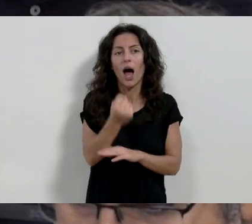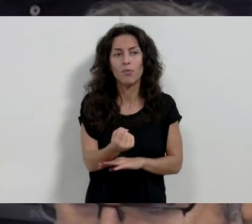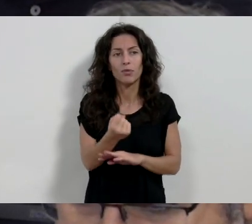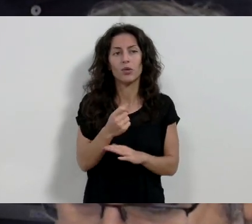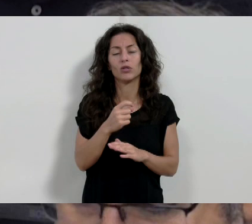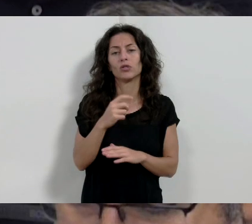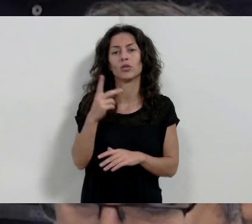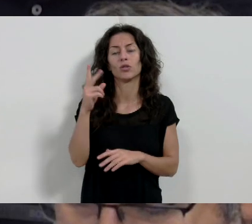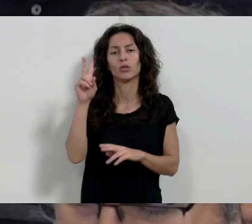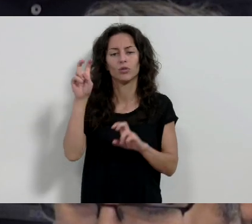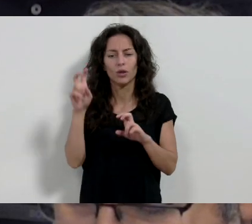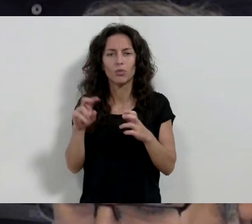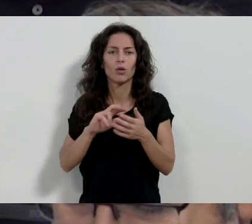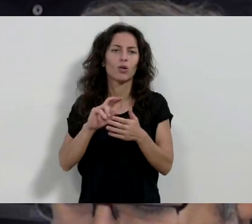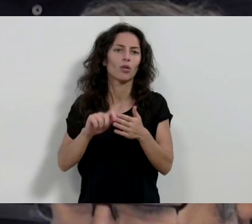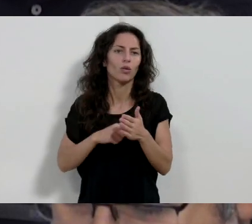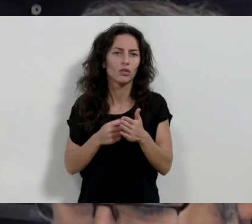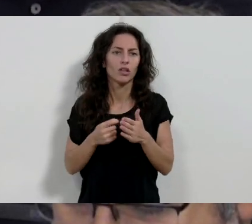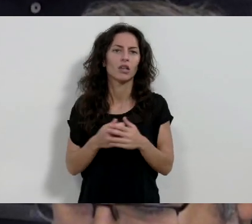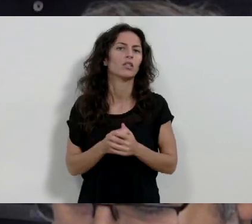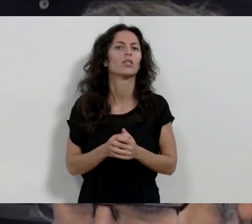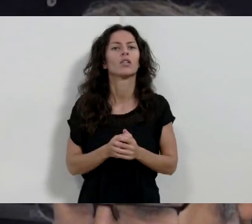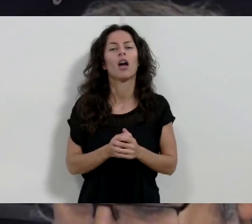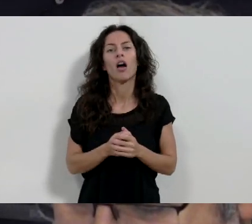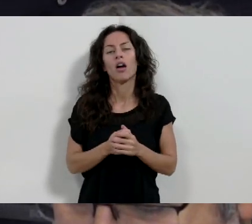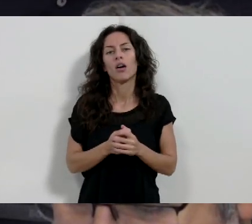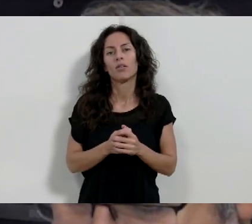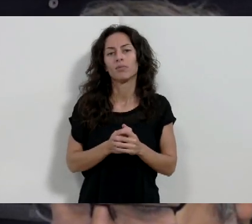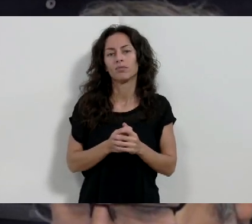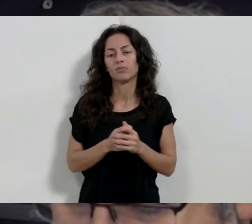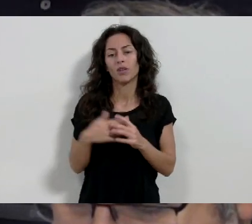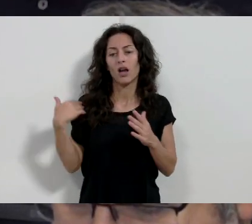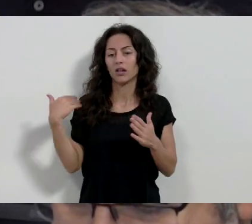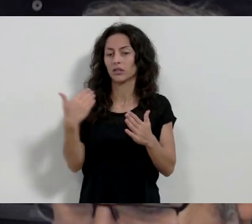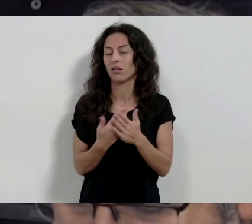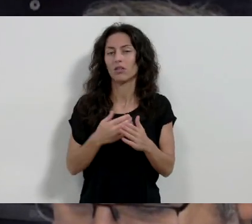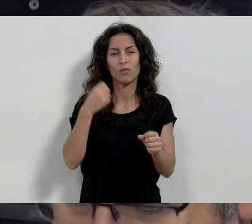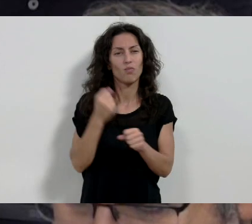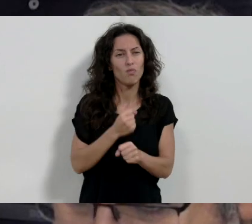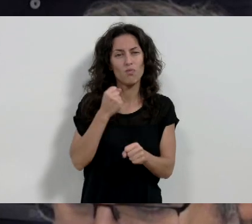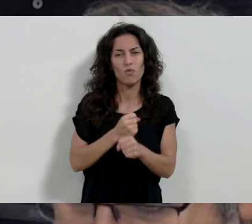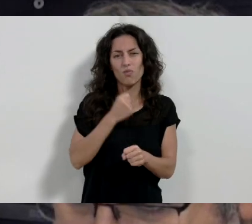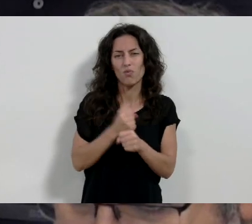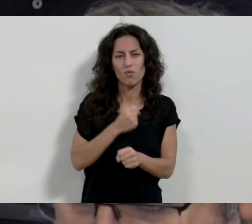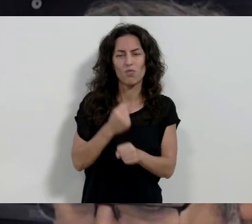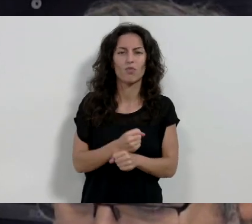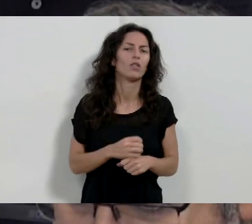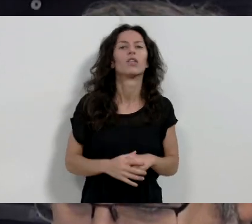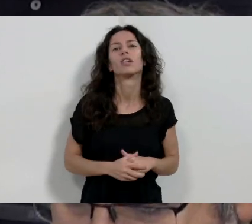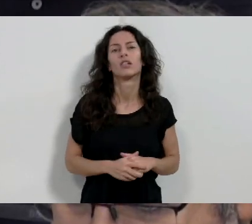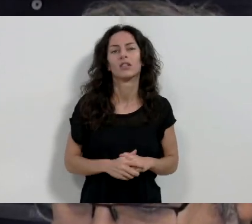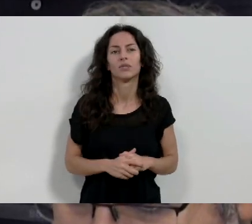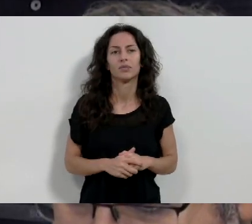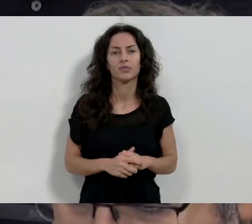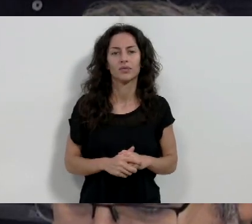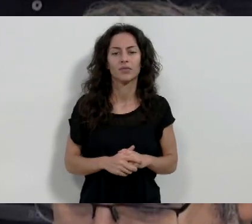auditoría que hicimos. Y aún así se hace muchísimo. De hecho, los trabajos que ustedes